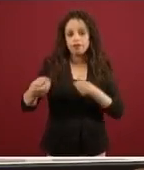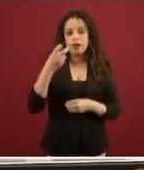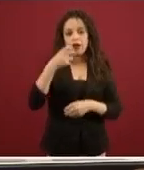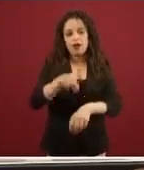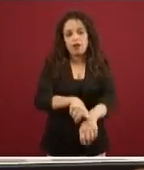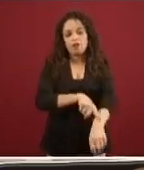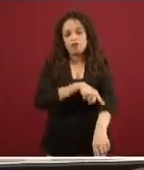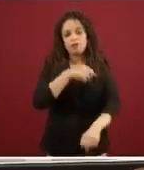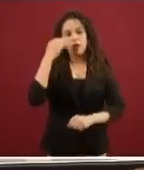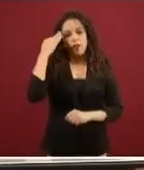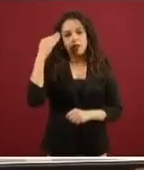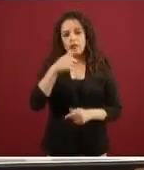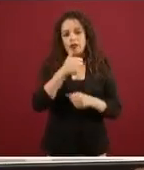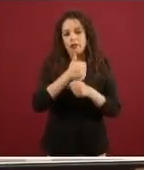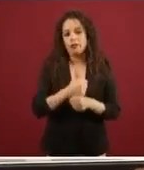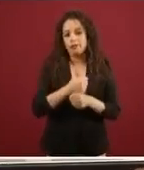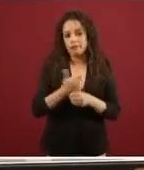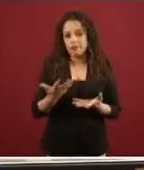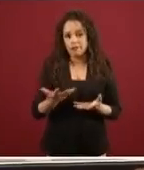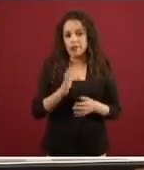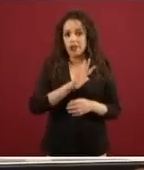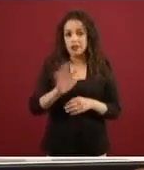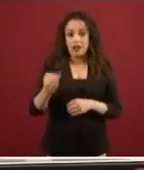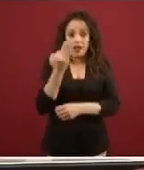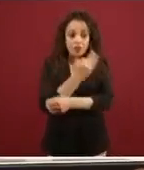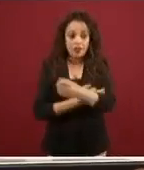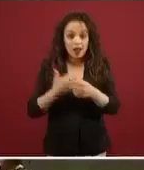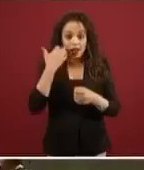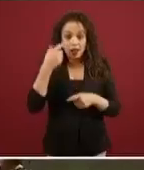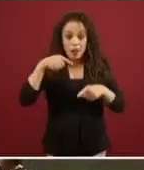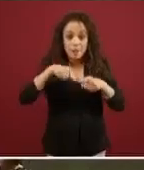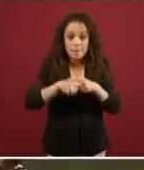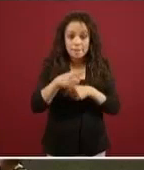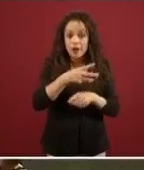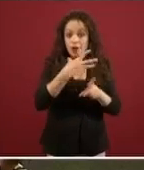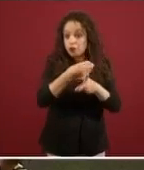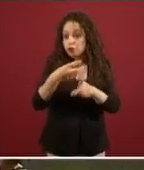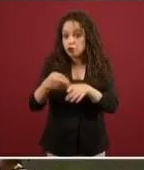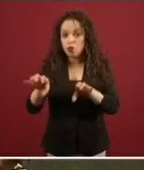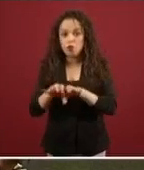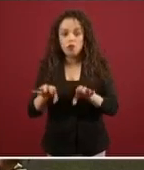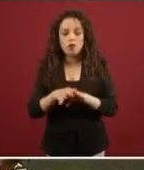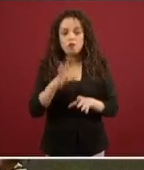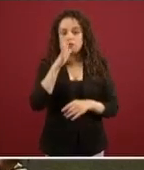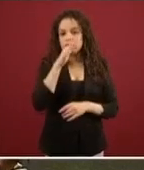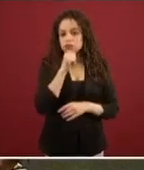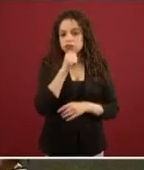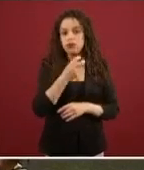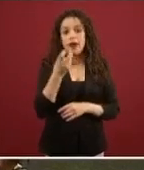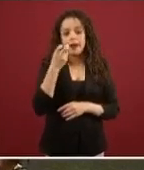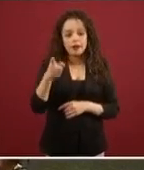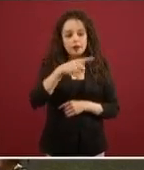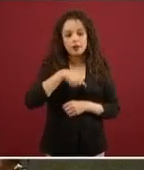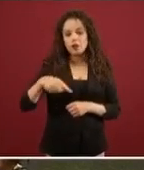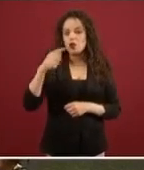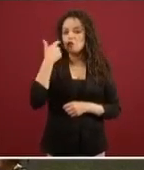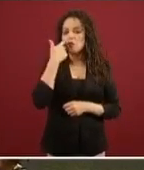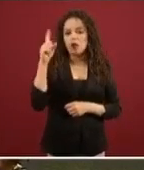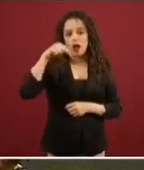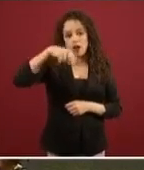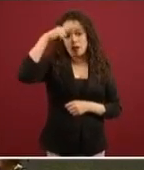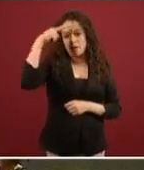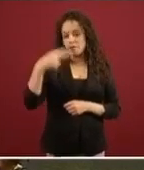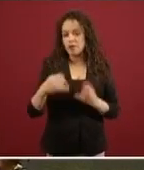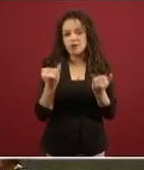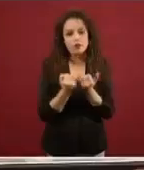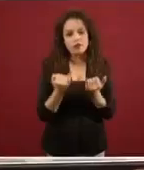Y cuando ya intentaron hacer algo, era demasiado tarde. No queremos que eso le pase a México. Entonces pedimos, y gracias por la pregunta,